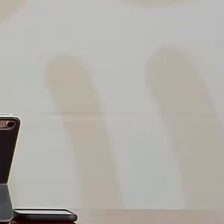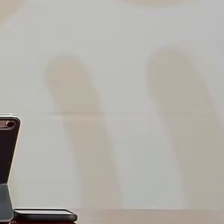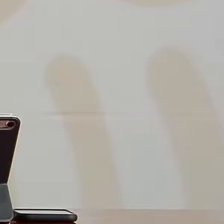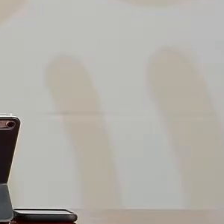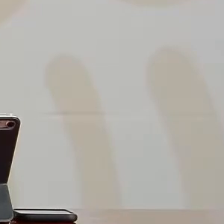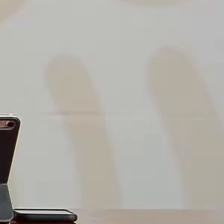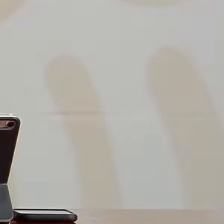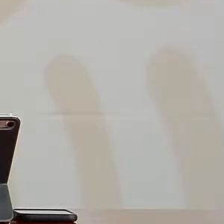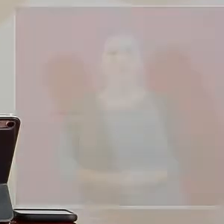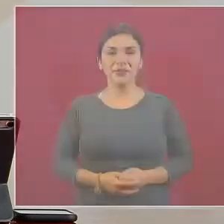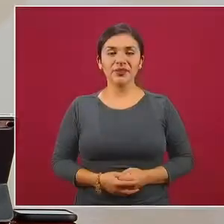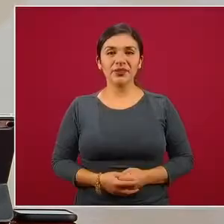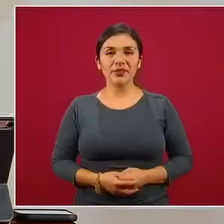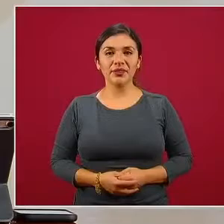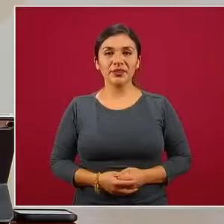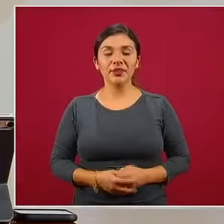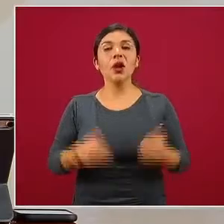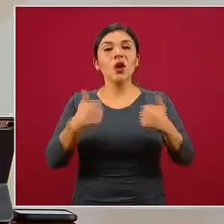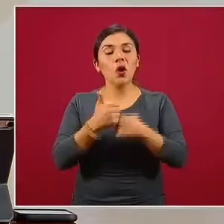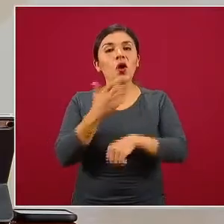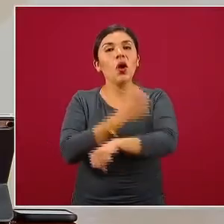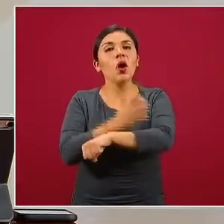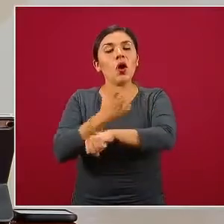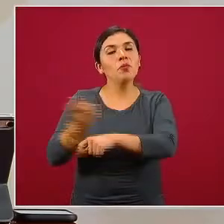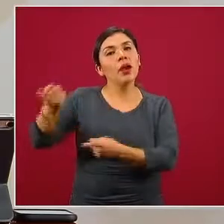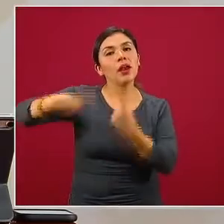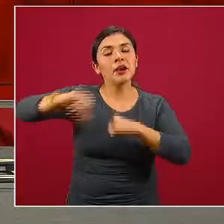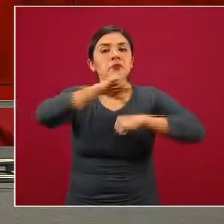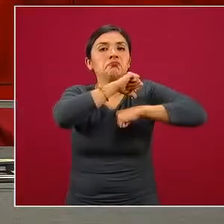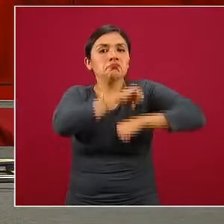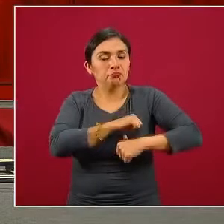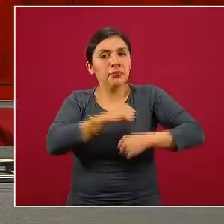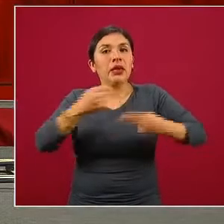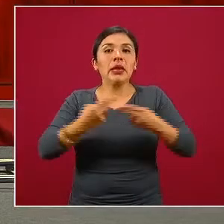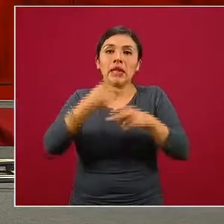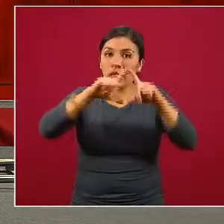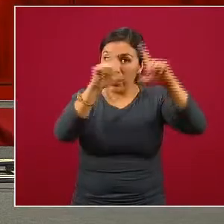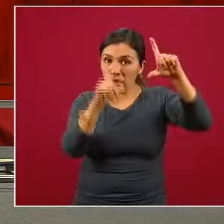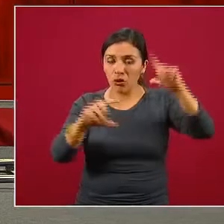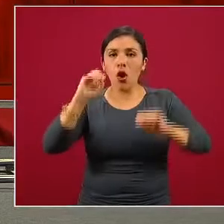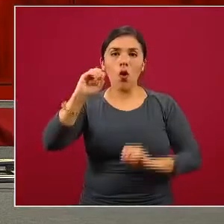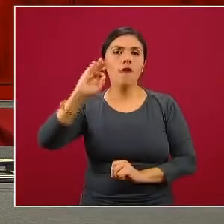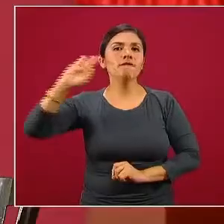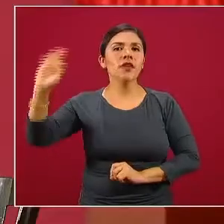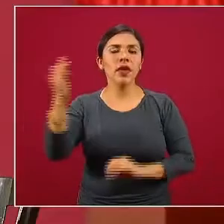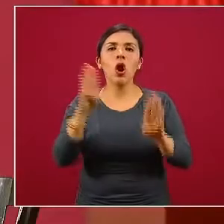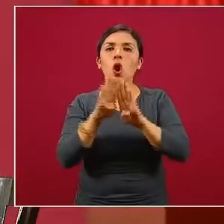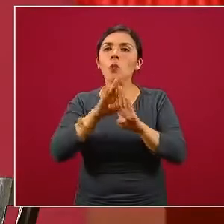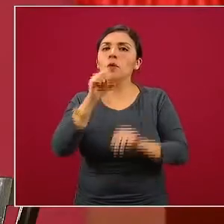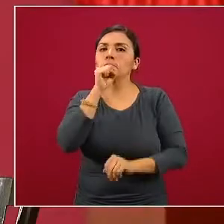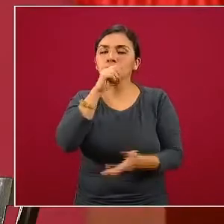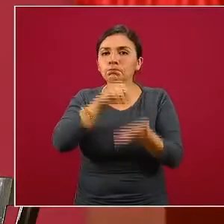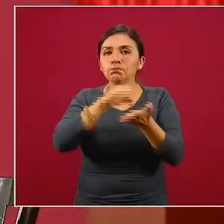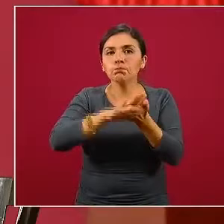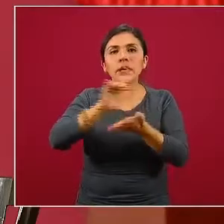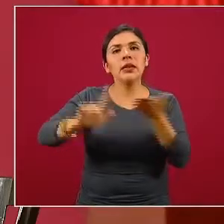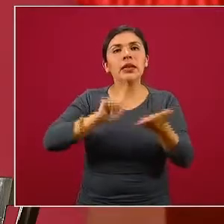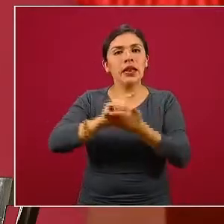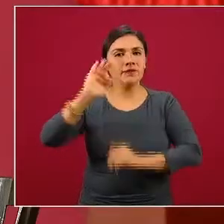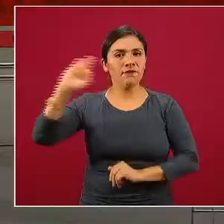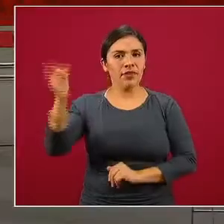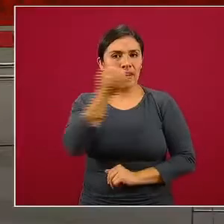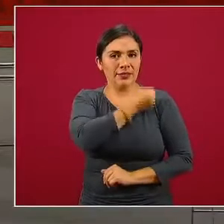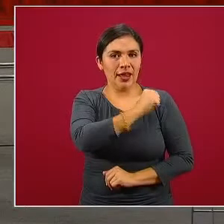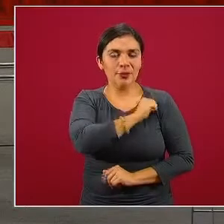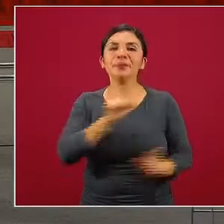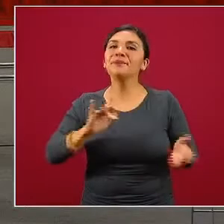tutoría de la Autoridad Sanitaria Nacional o Federal, como lo contempla la Ley General de Salud y otras disposiciones.